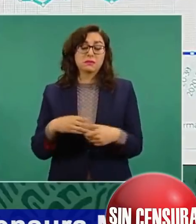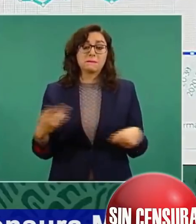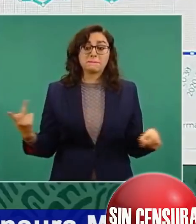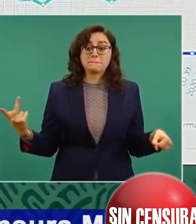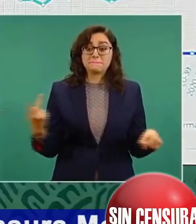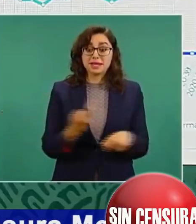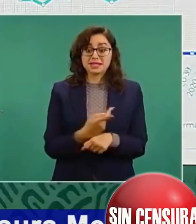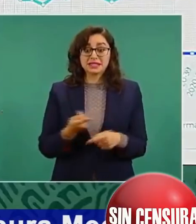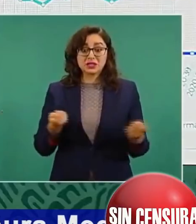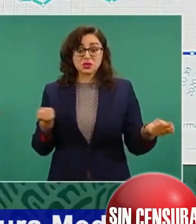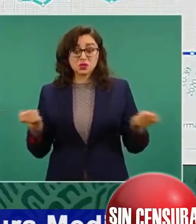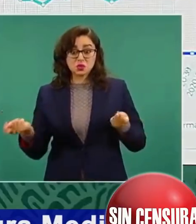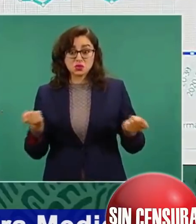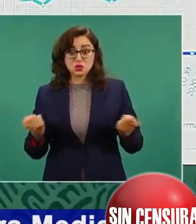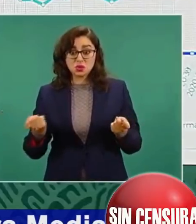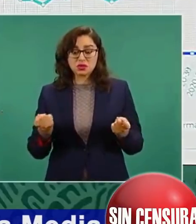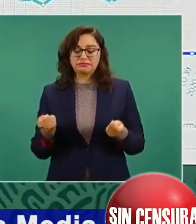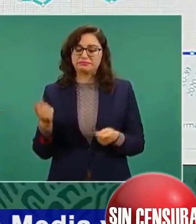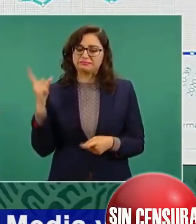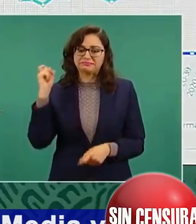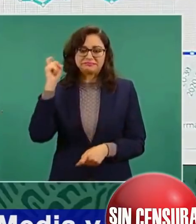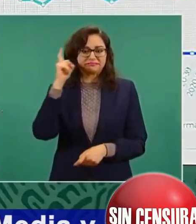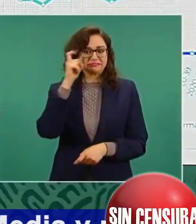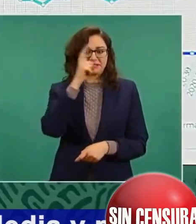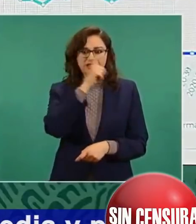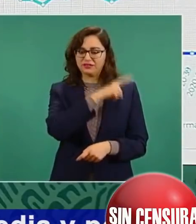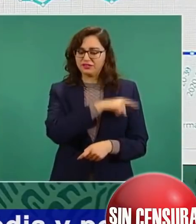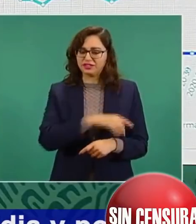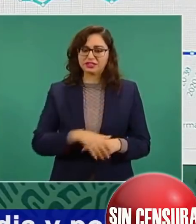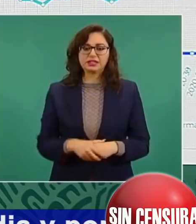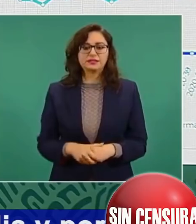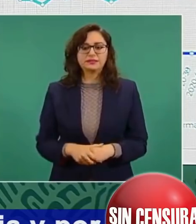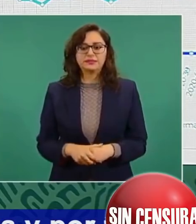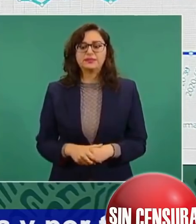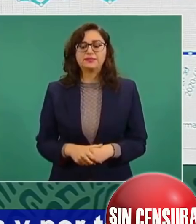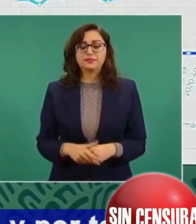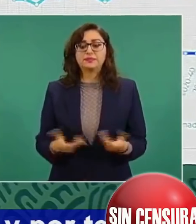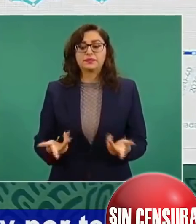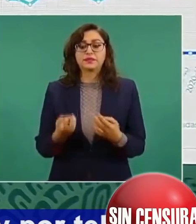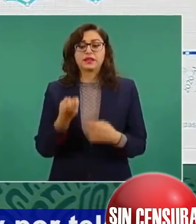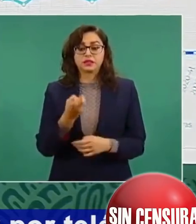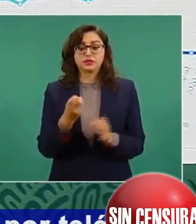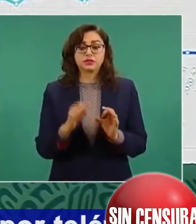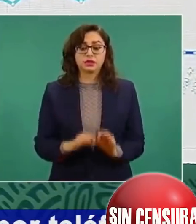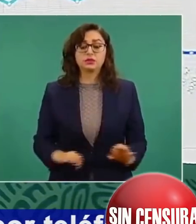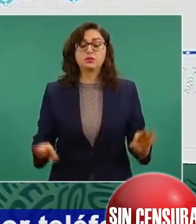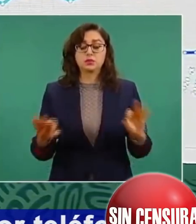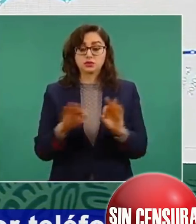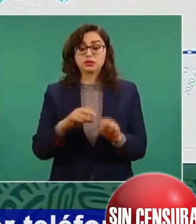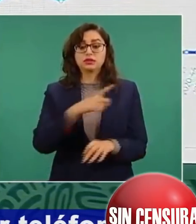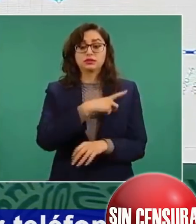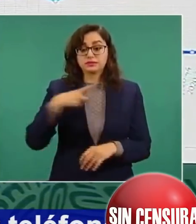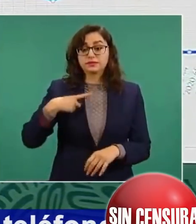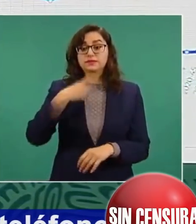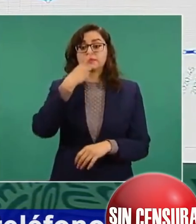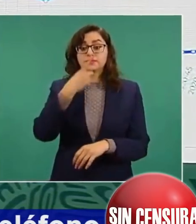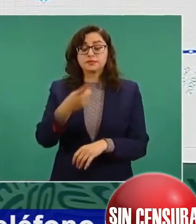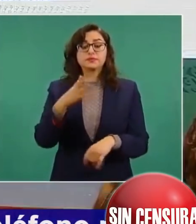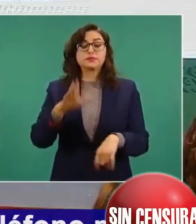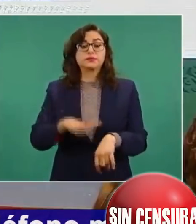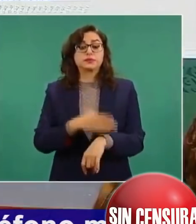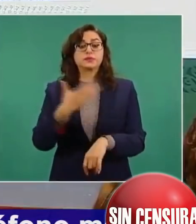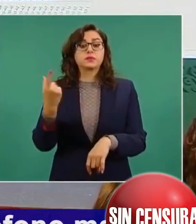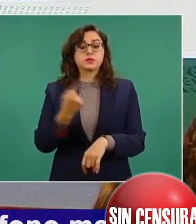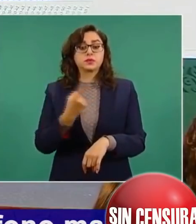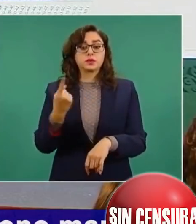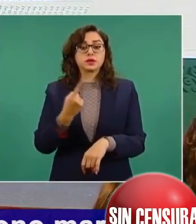una vez que se implantan las medidas de prevención. Y esto es importante tomarlo en cuenta porque los cambios se van